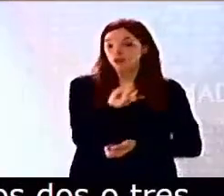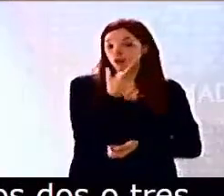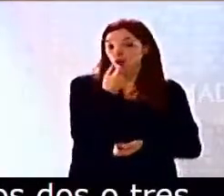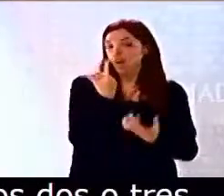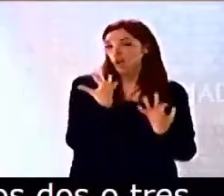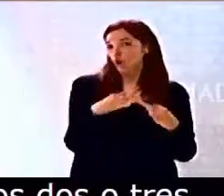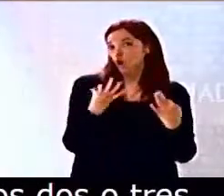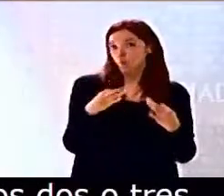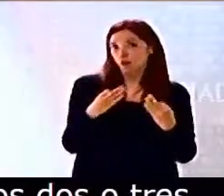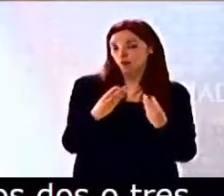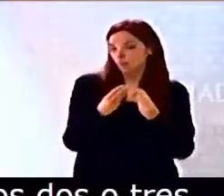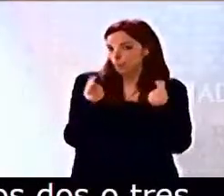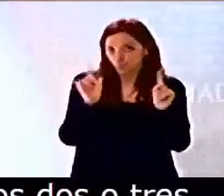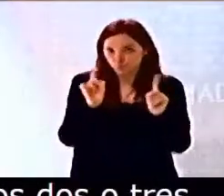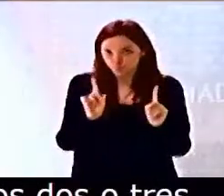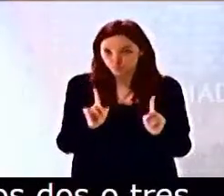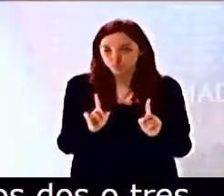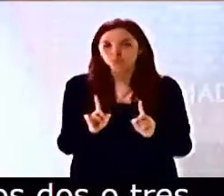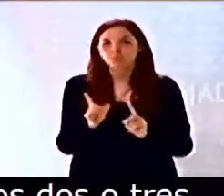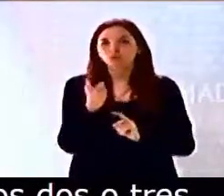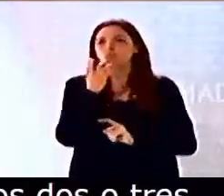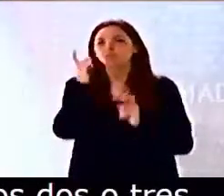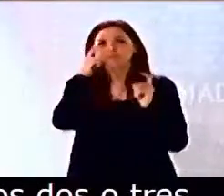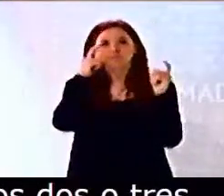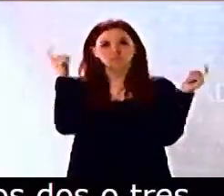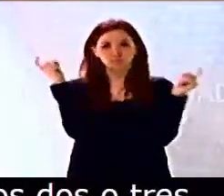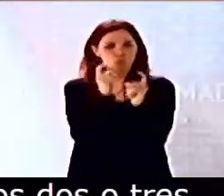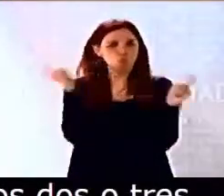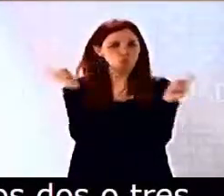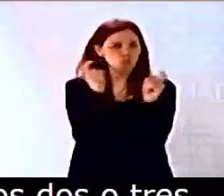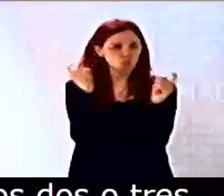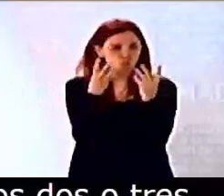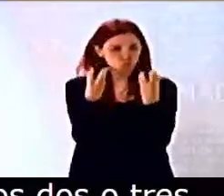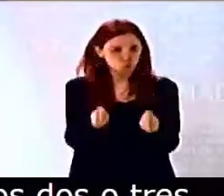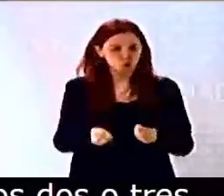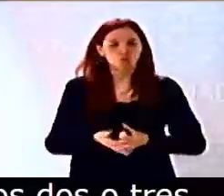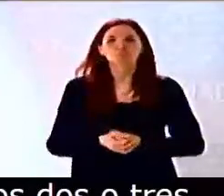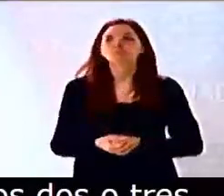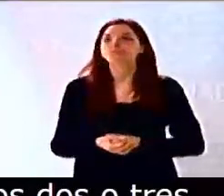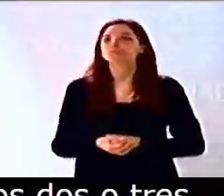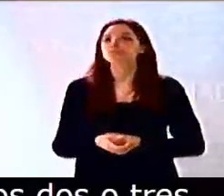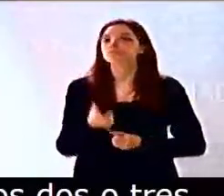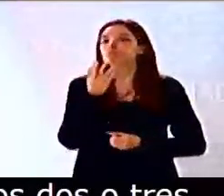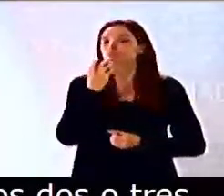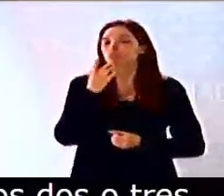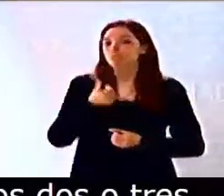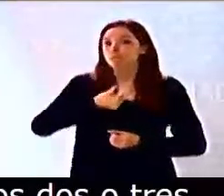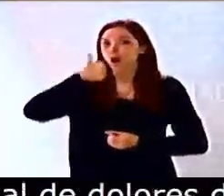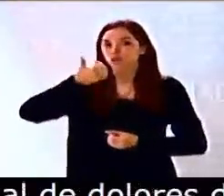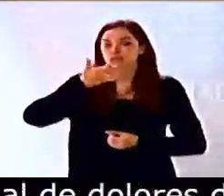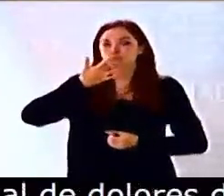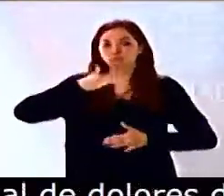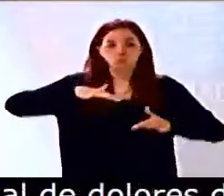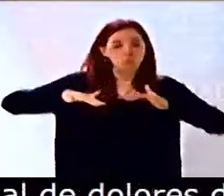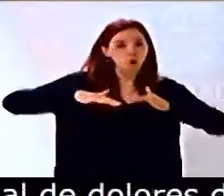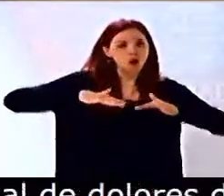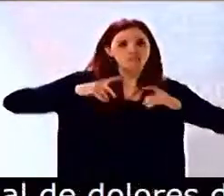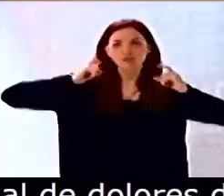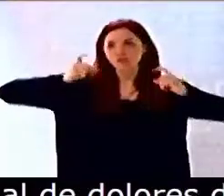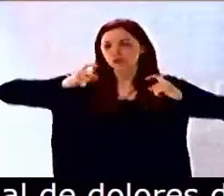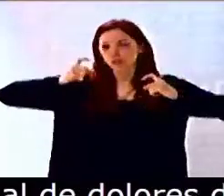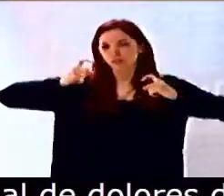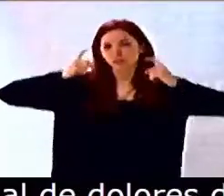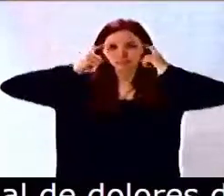habitual, de dolores de cabeza muy intensos, que aumentan con los movimientos o con los